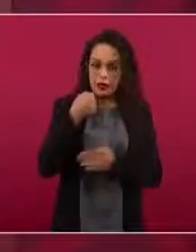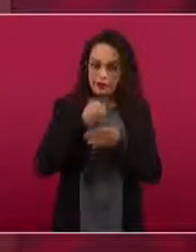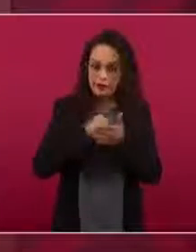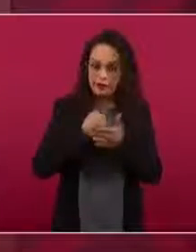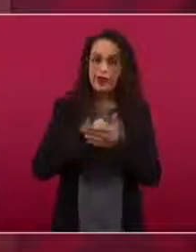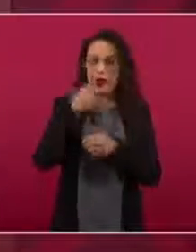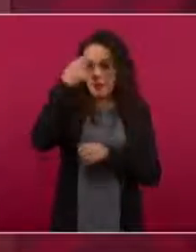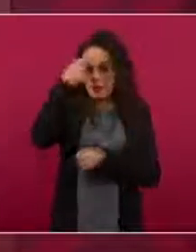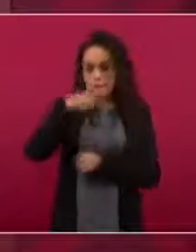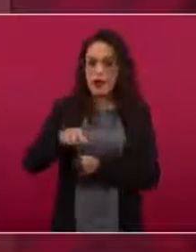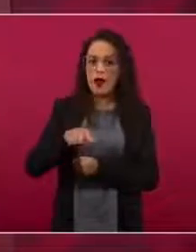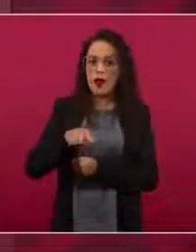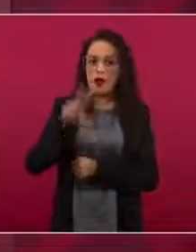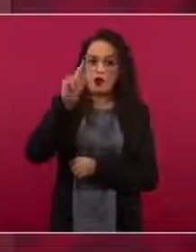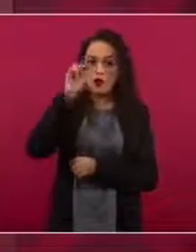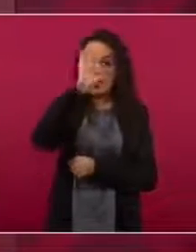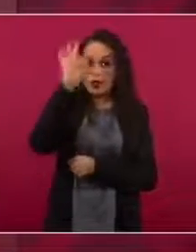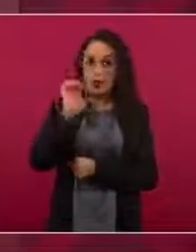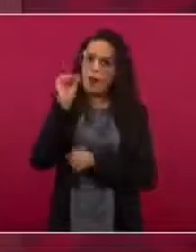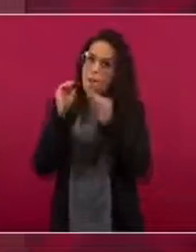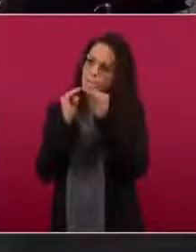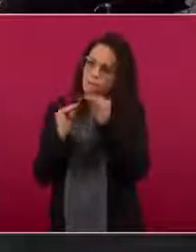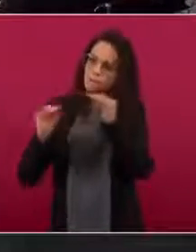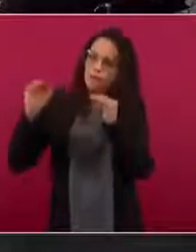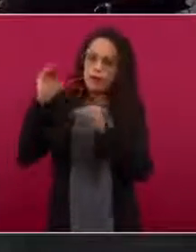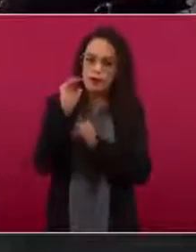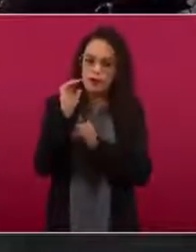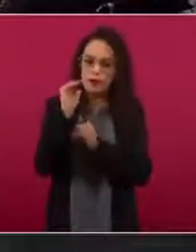de 80% de su capacidad,